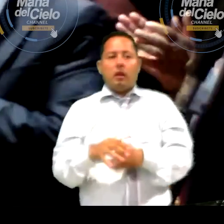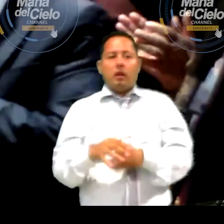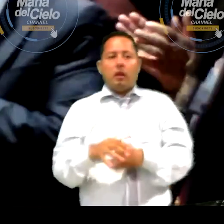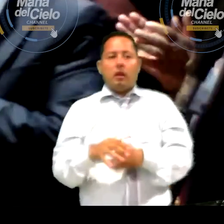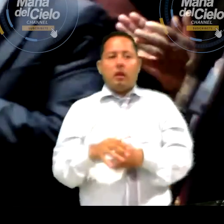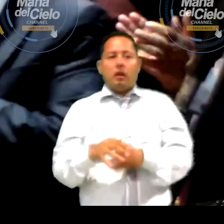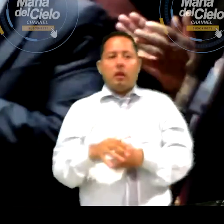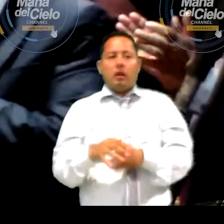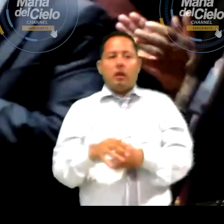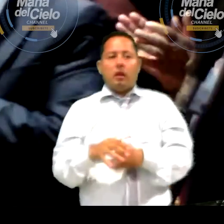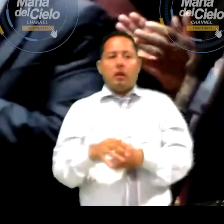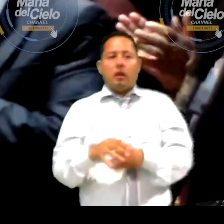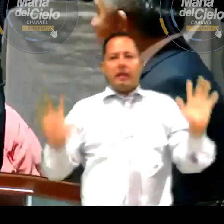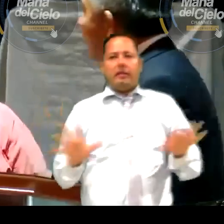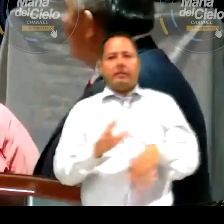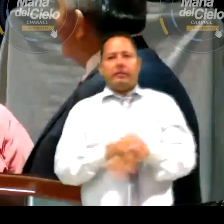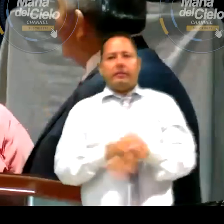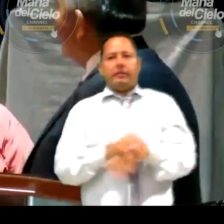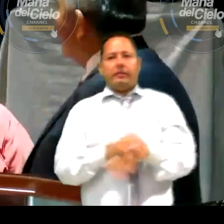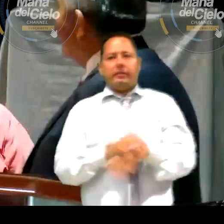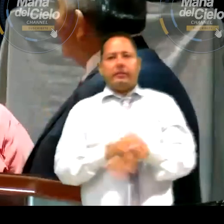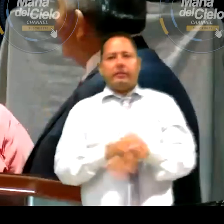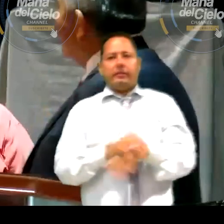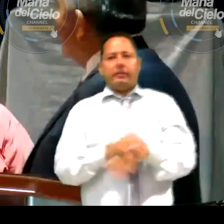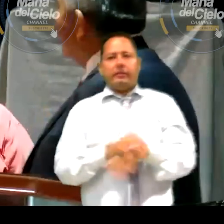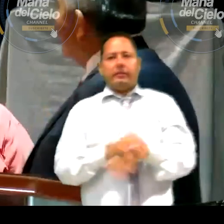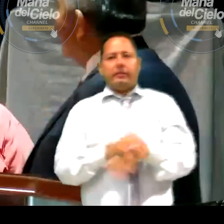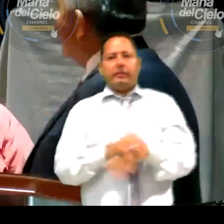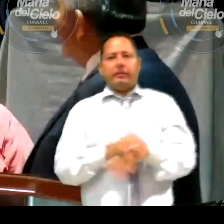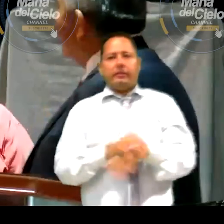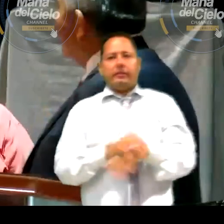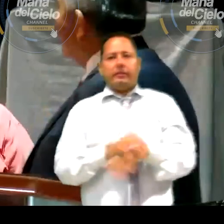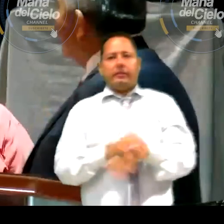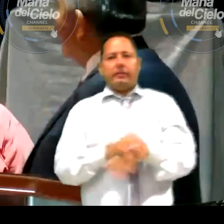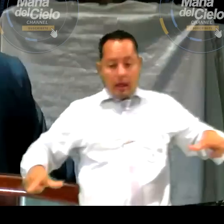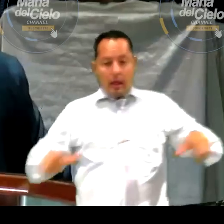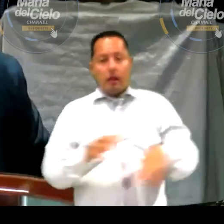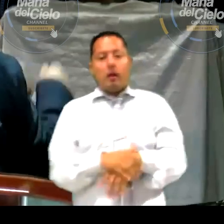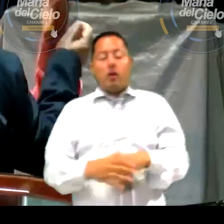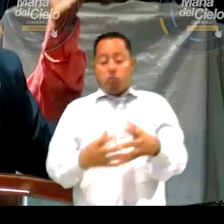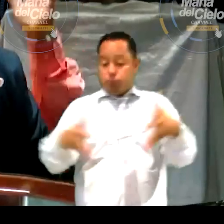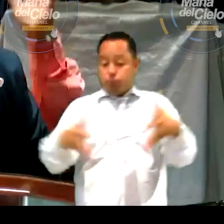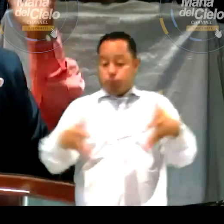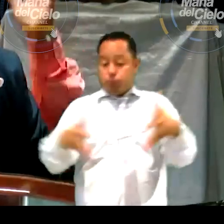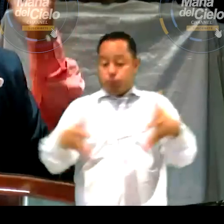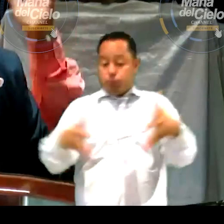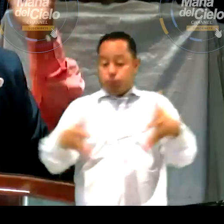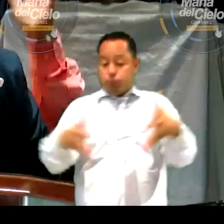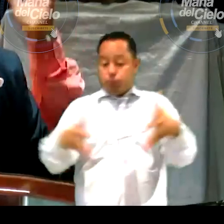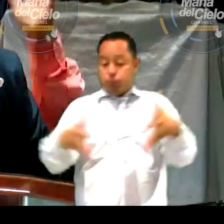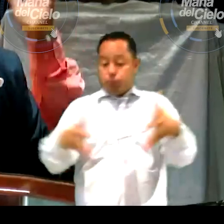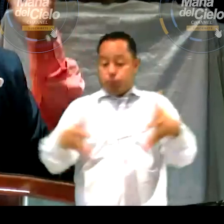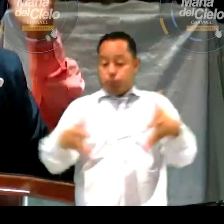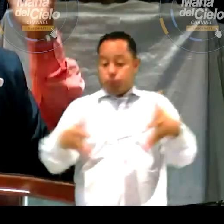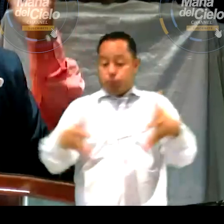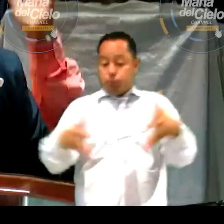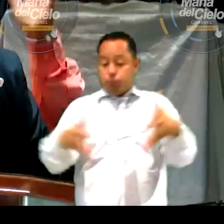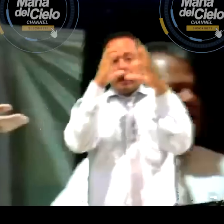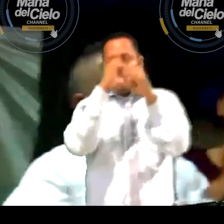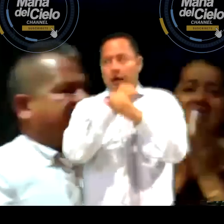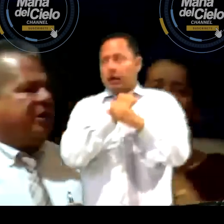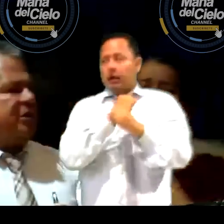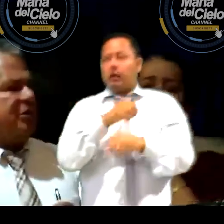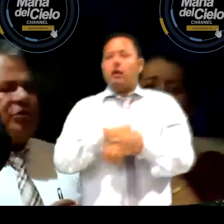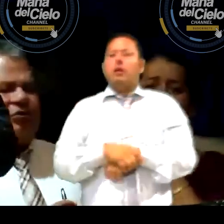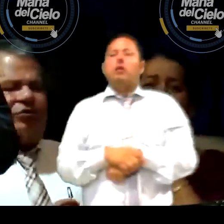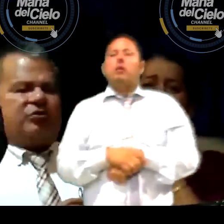milagro, una intervención divina. Vamos a ampliar este espacio, porque yo quiero orar esta noche. Venga, venga, venga, venga,